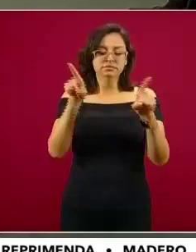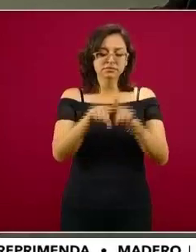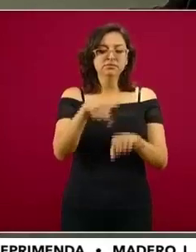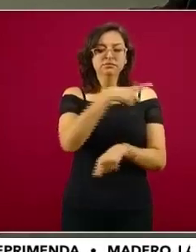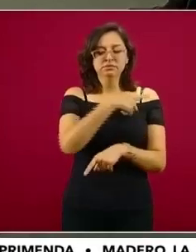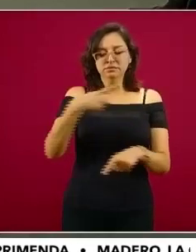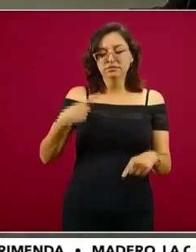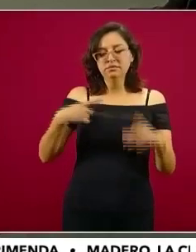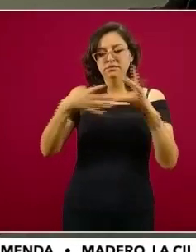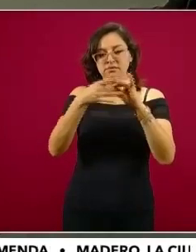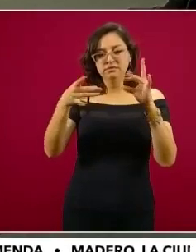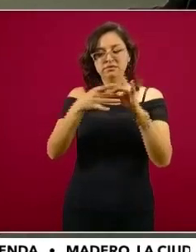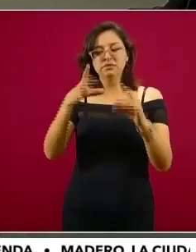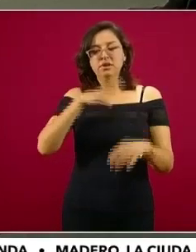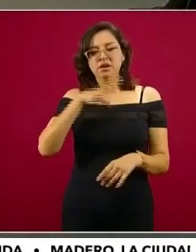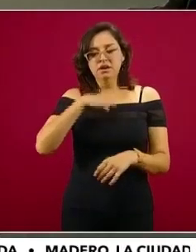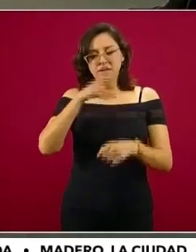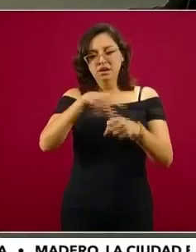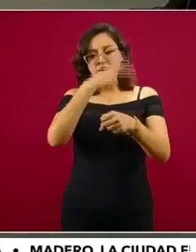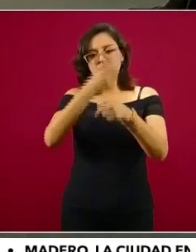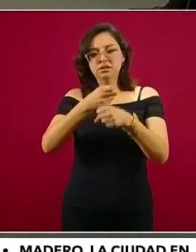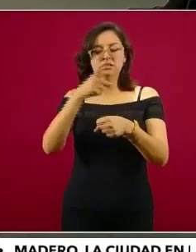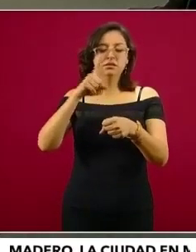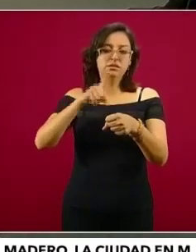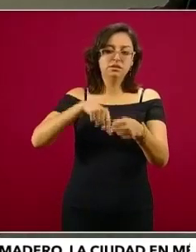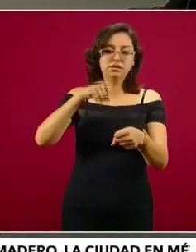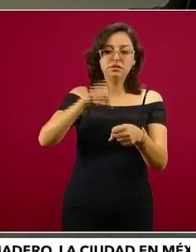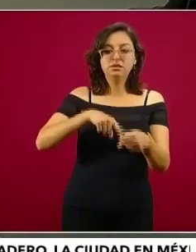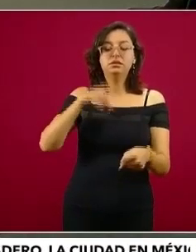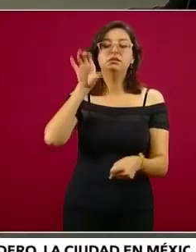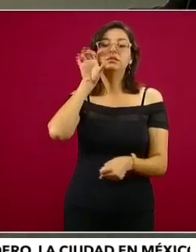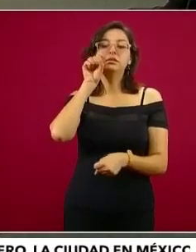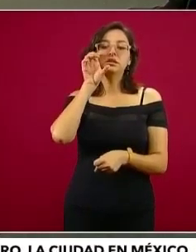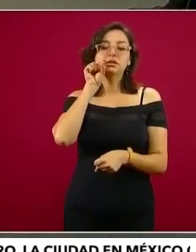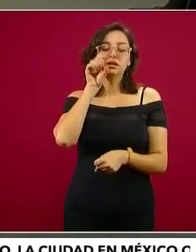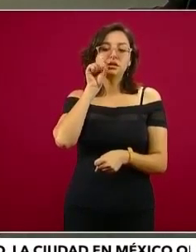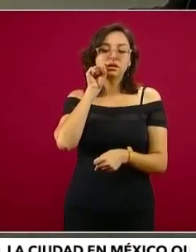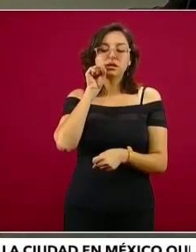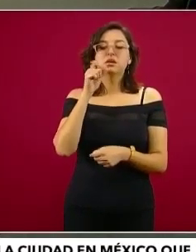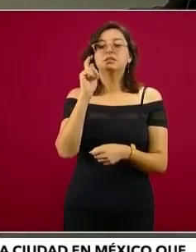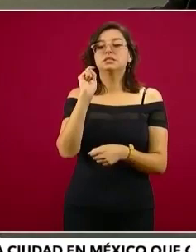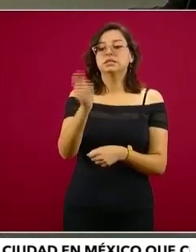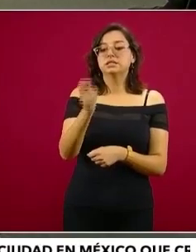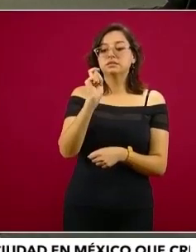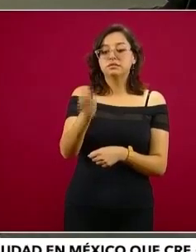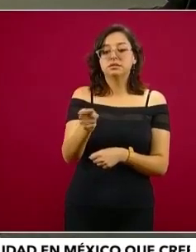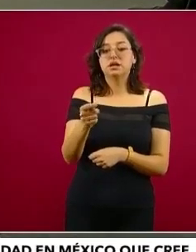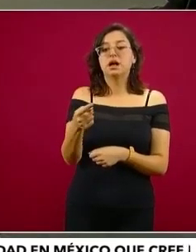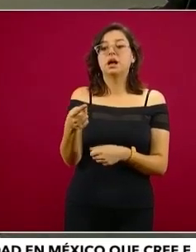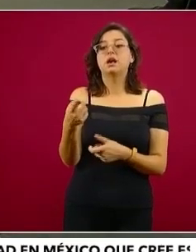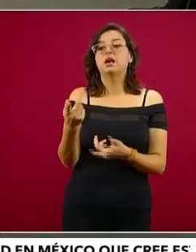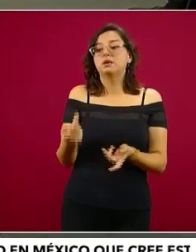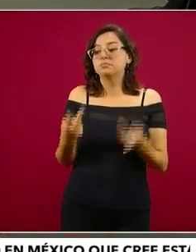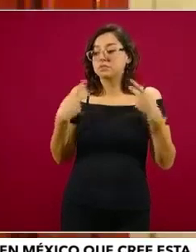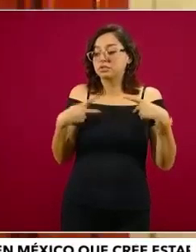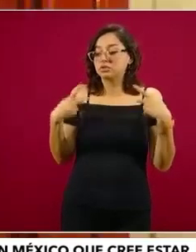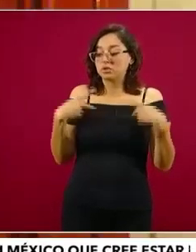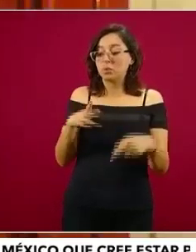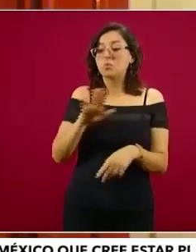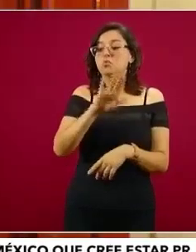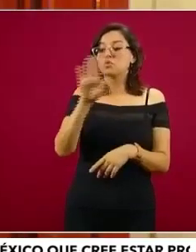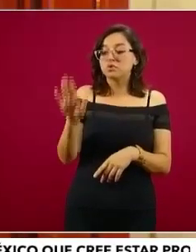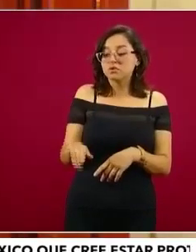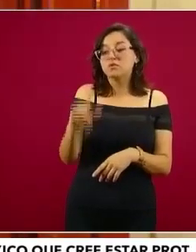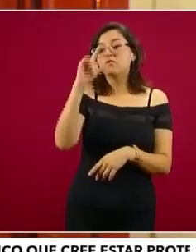el color naranja claro que está sobre las barras azules, porque esas fracciones significan personas que lamentablemente